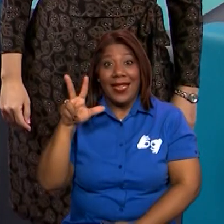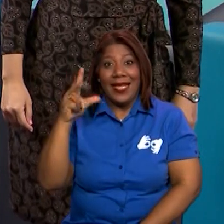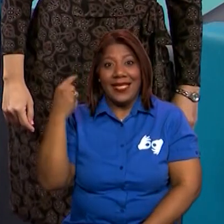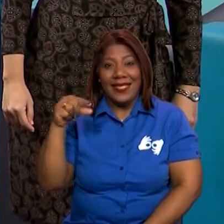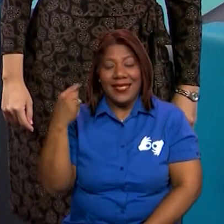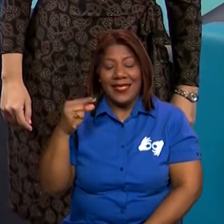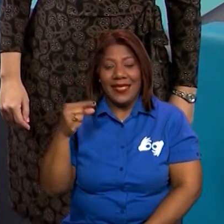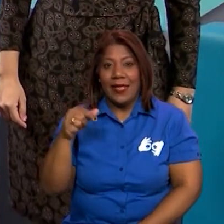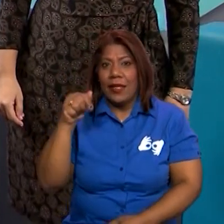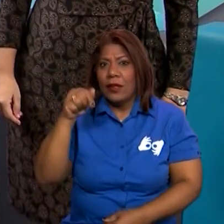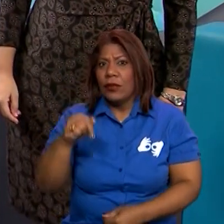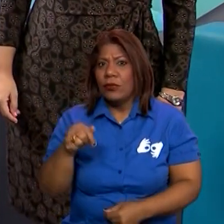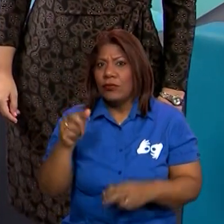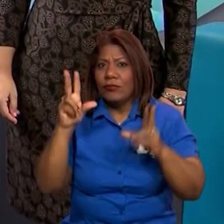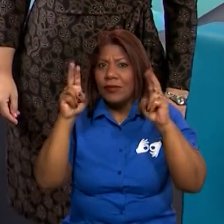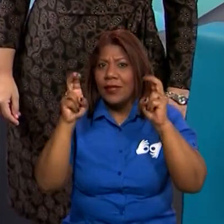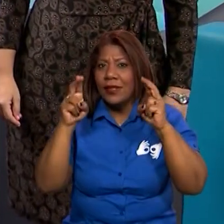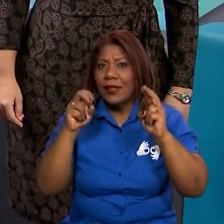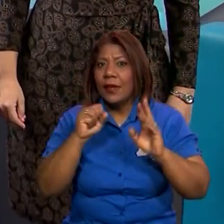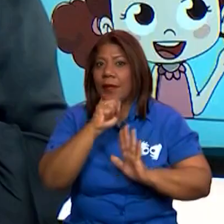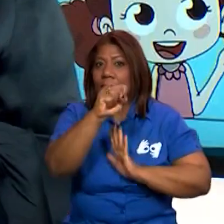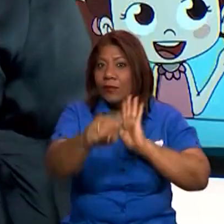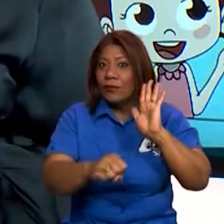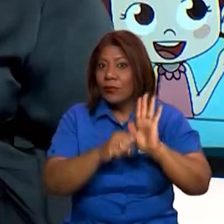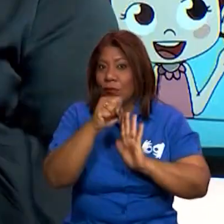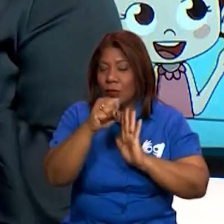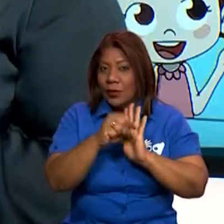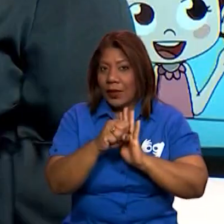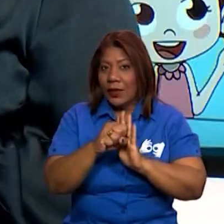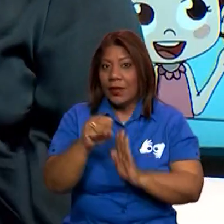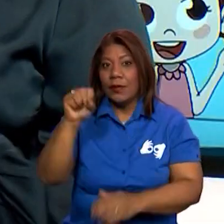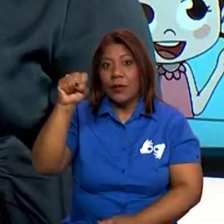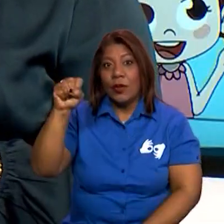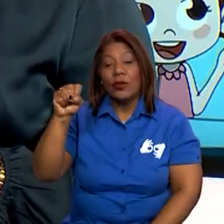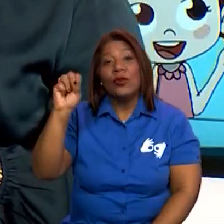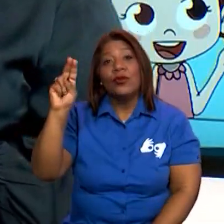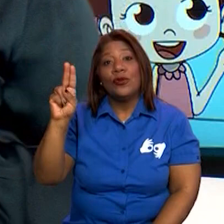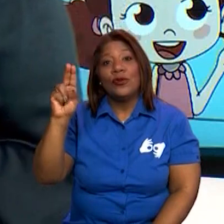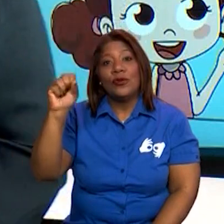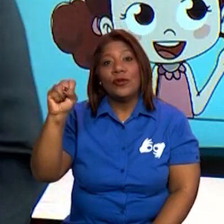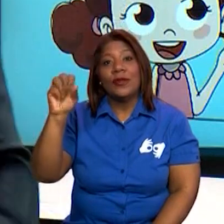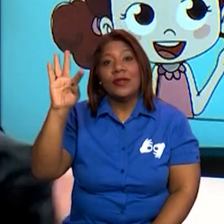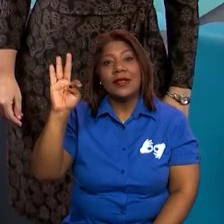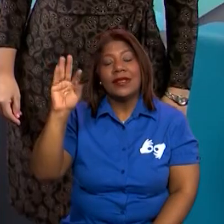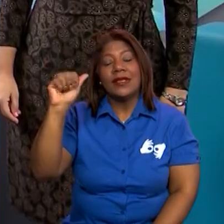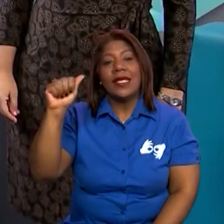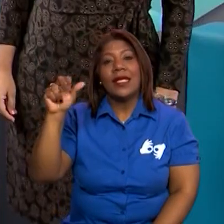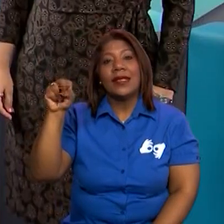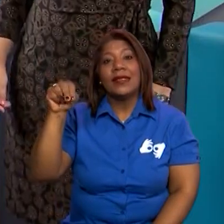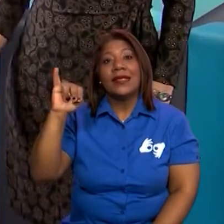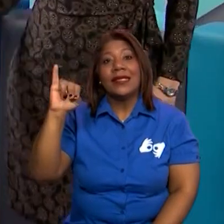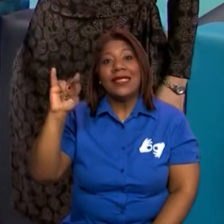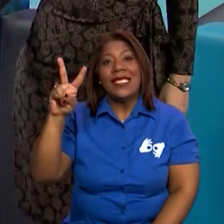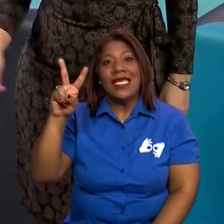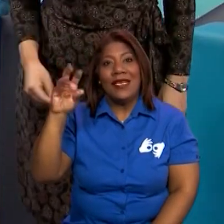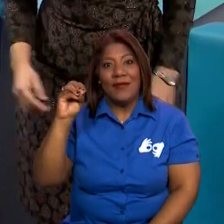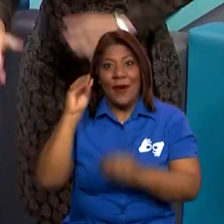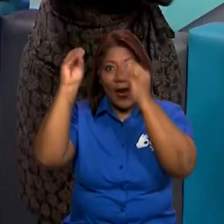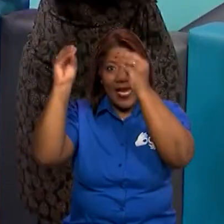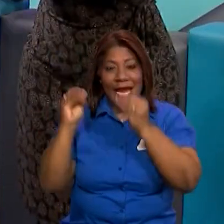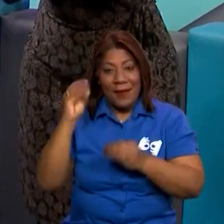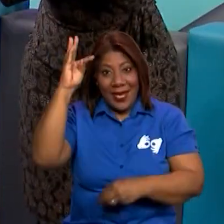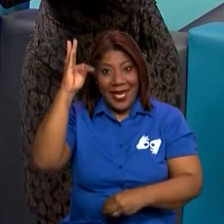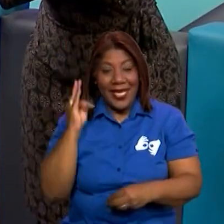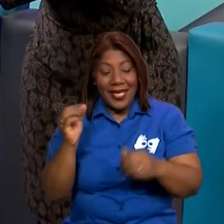grado, en esta ocasión con el tema el sustantivos. Soy la maestra Tamara Olmos y mi compañera Zoila.